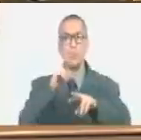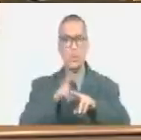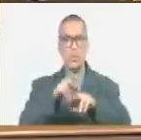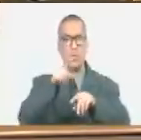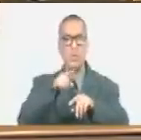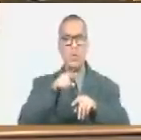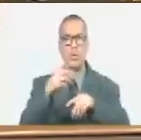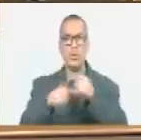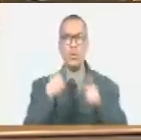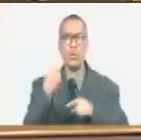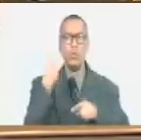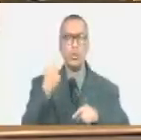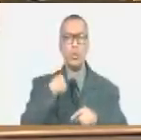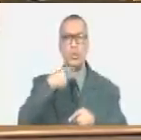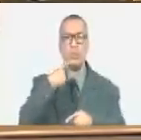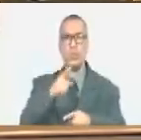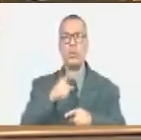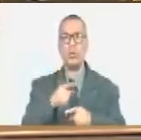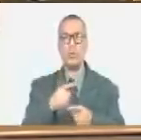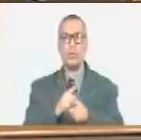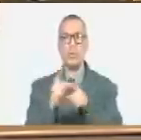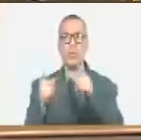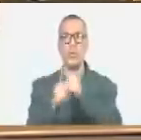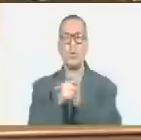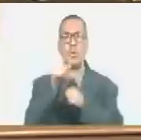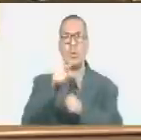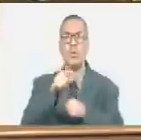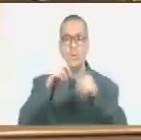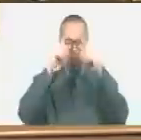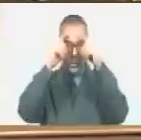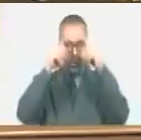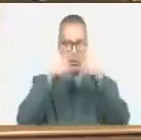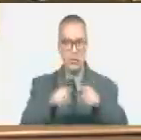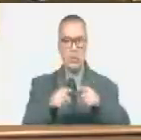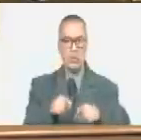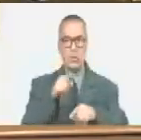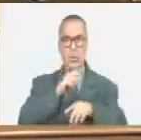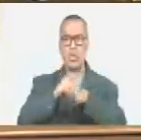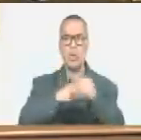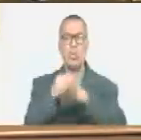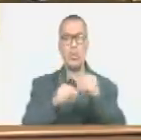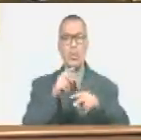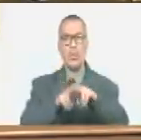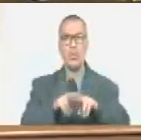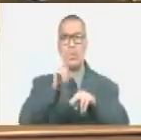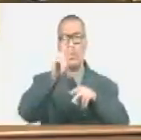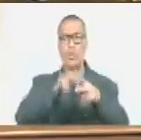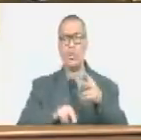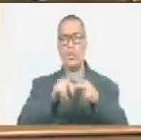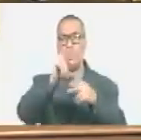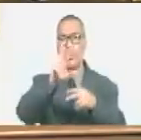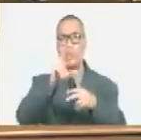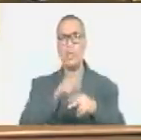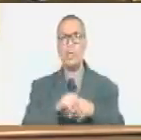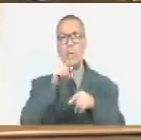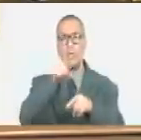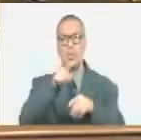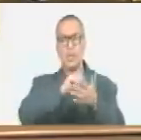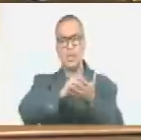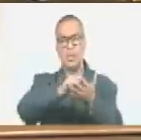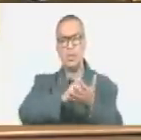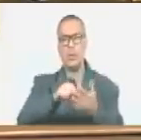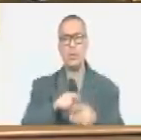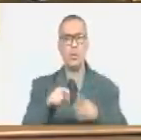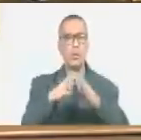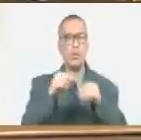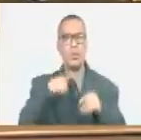apelación solo con efecto devolutivo contra las decisiones señaladas en los numerales 2 y 3 de este artículo.